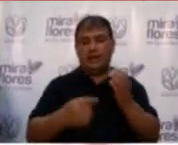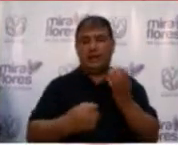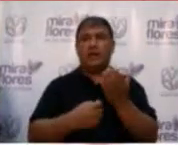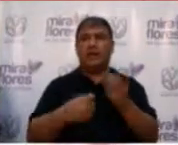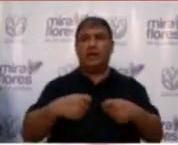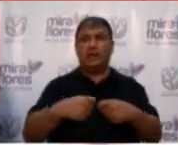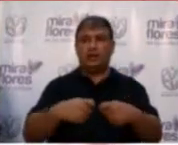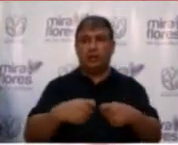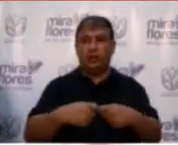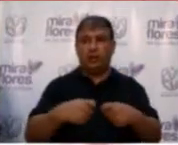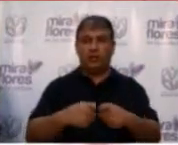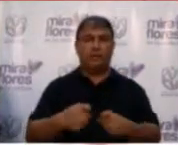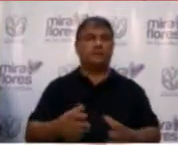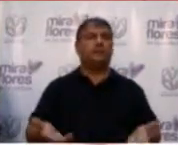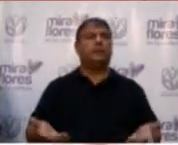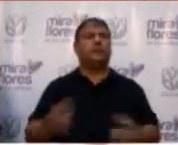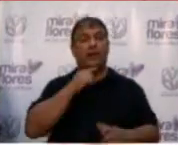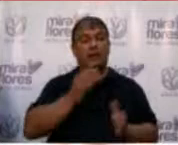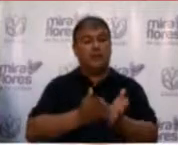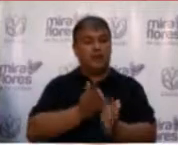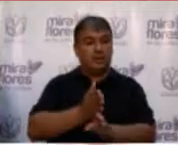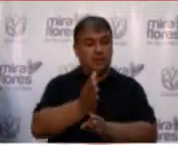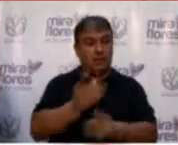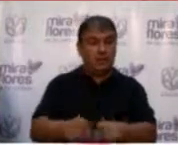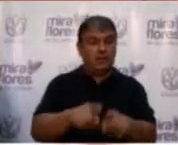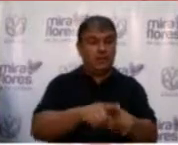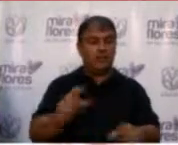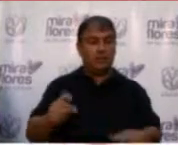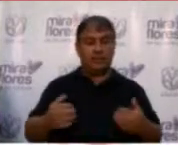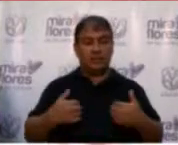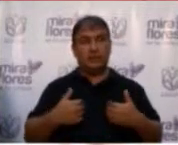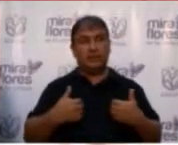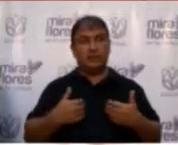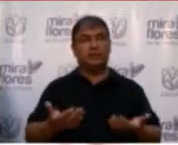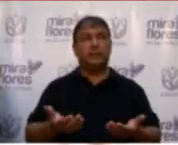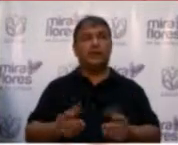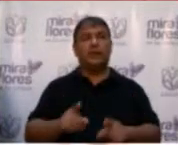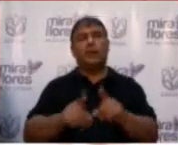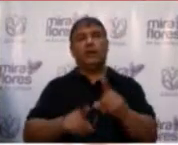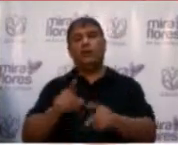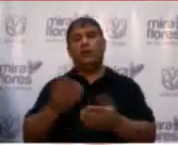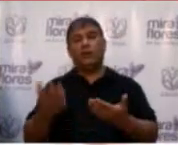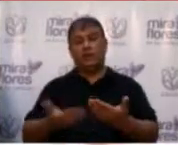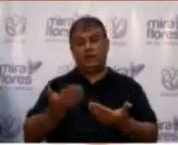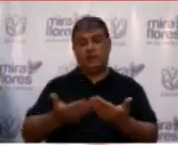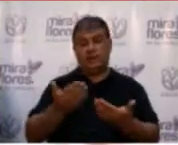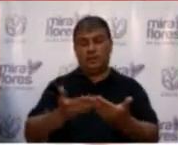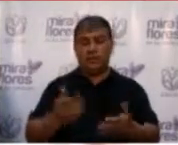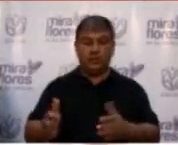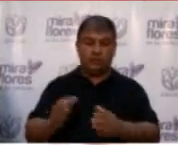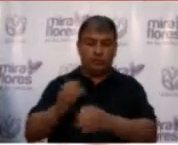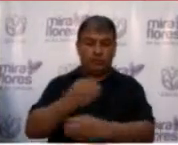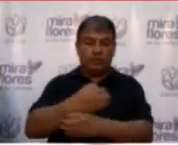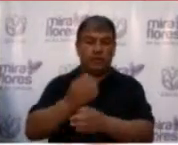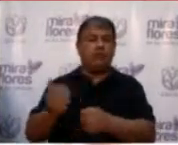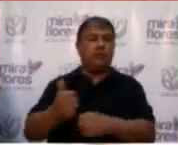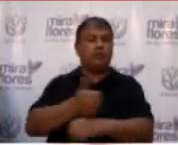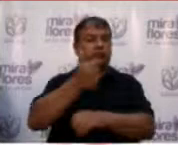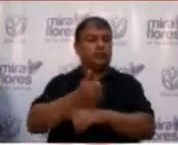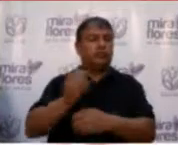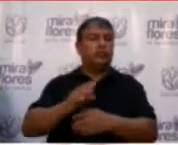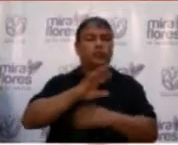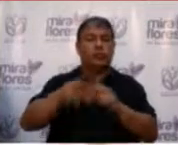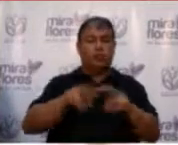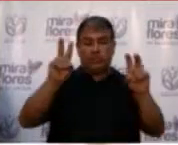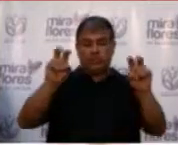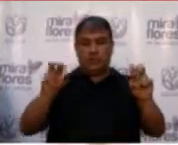del año 2011. En esa línea también nosotros tenemos algunas otras facilidades que hemos ido creando, todos